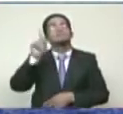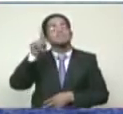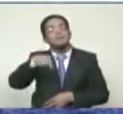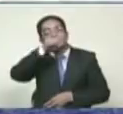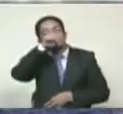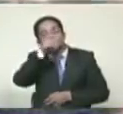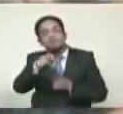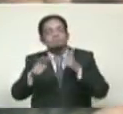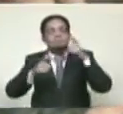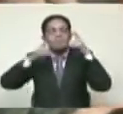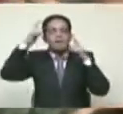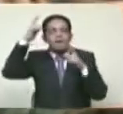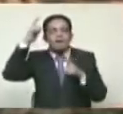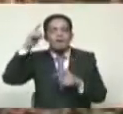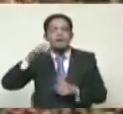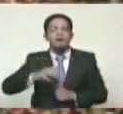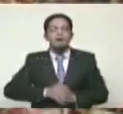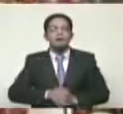calle!